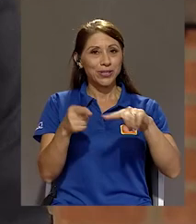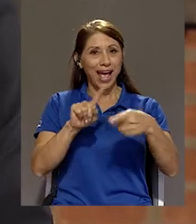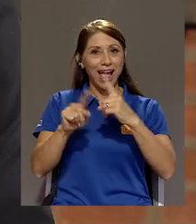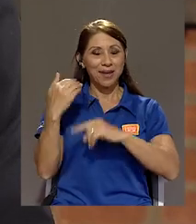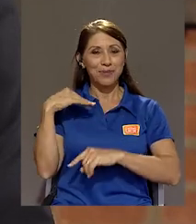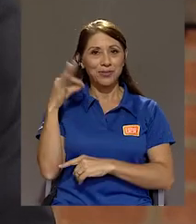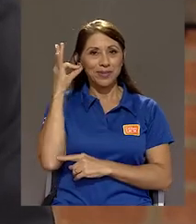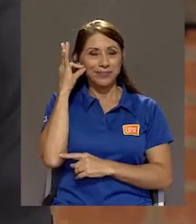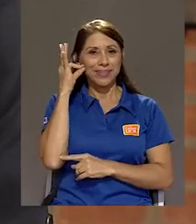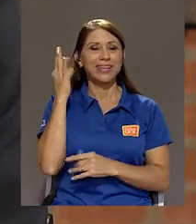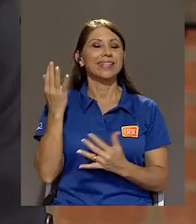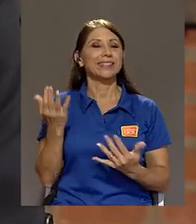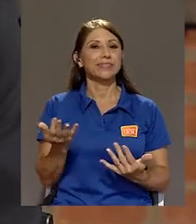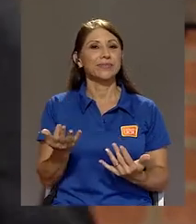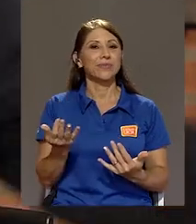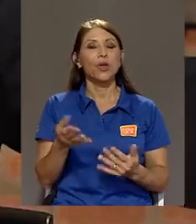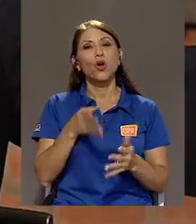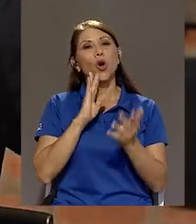Continuamos, amigas y amigos,